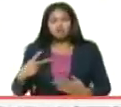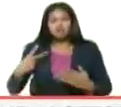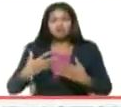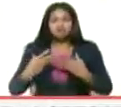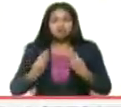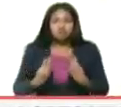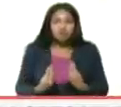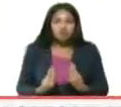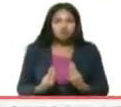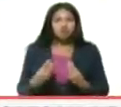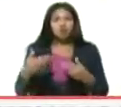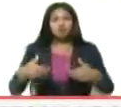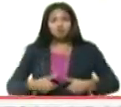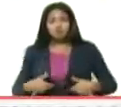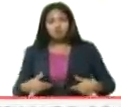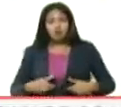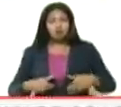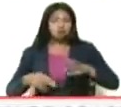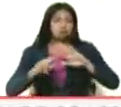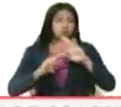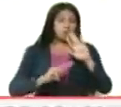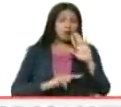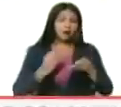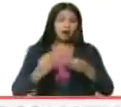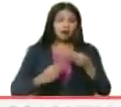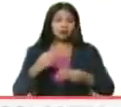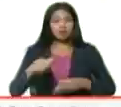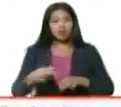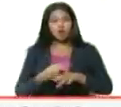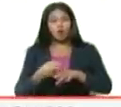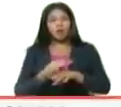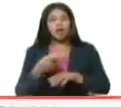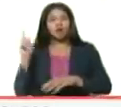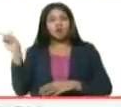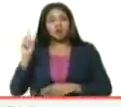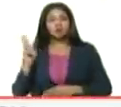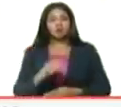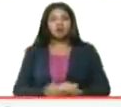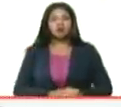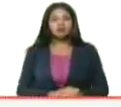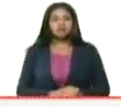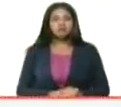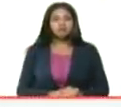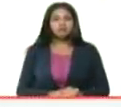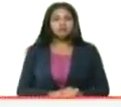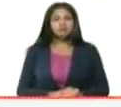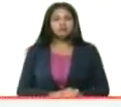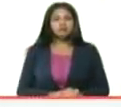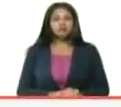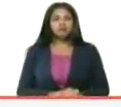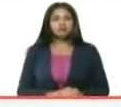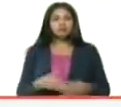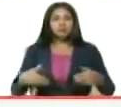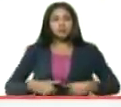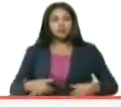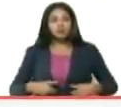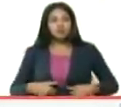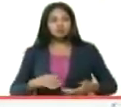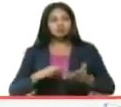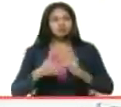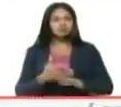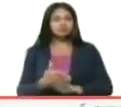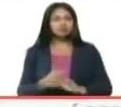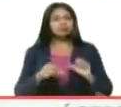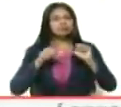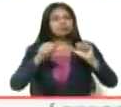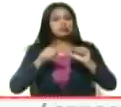los esfuerzos del gobierno de Venezuela, los esfuerzos para